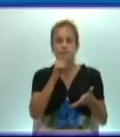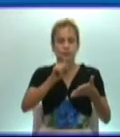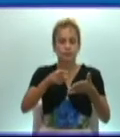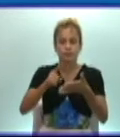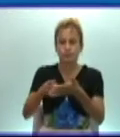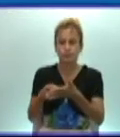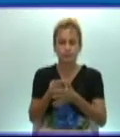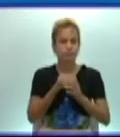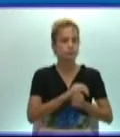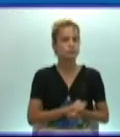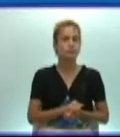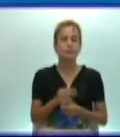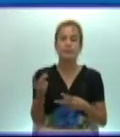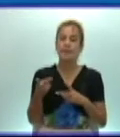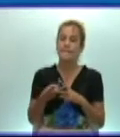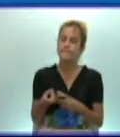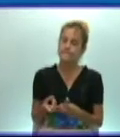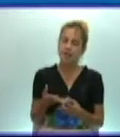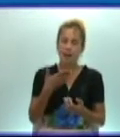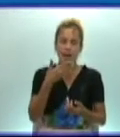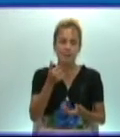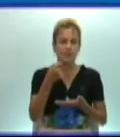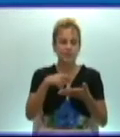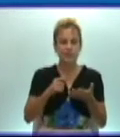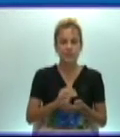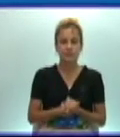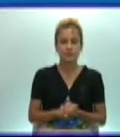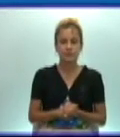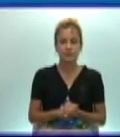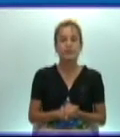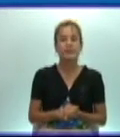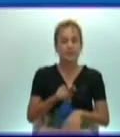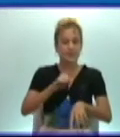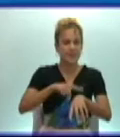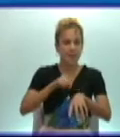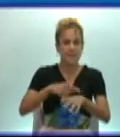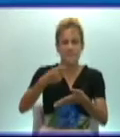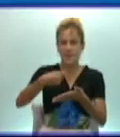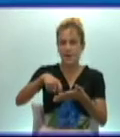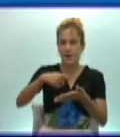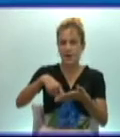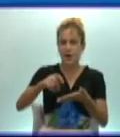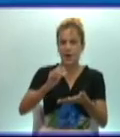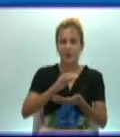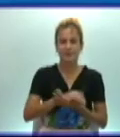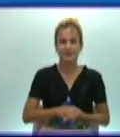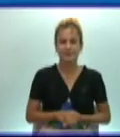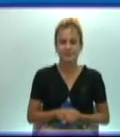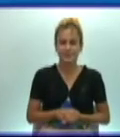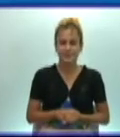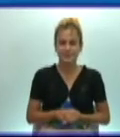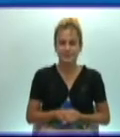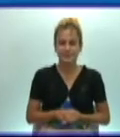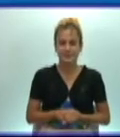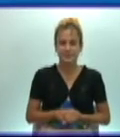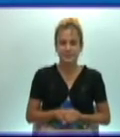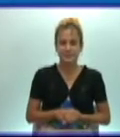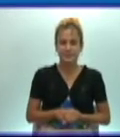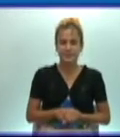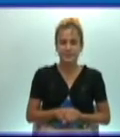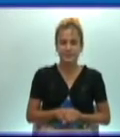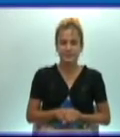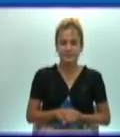para mejorar su redacción. Les daré un breve tiempo para que puedan anotar esta actividad.